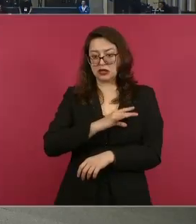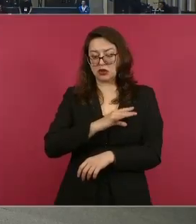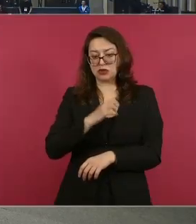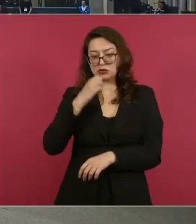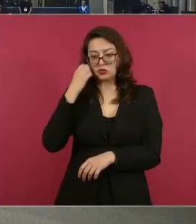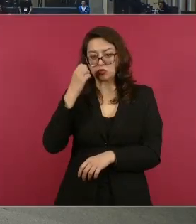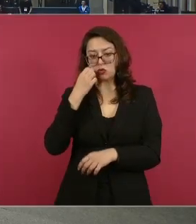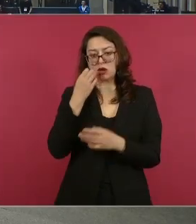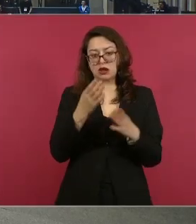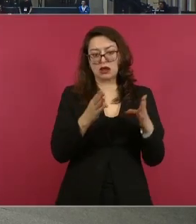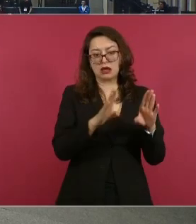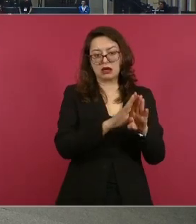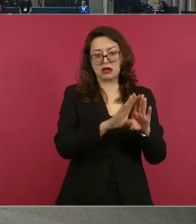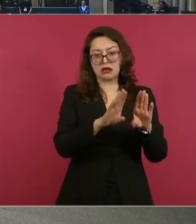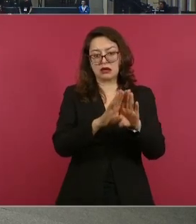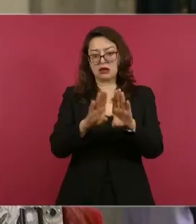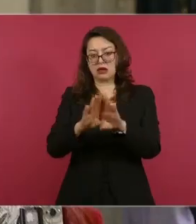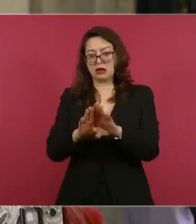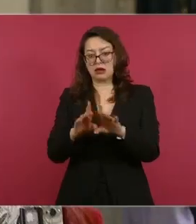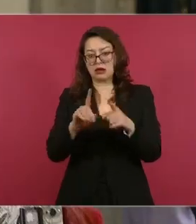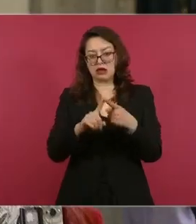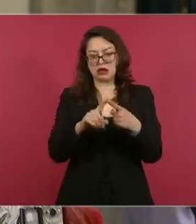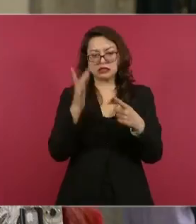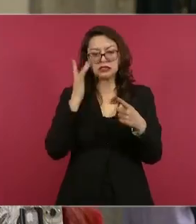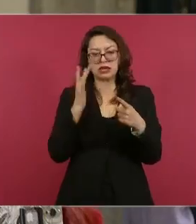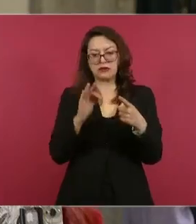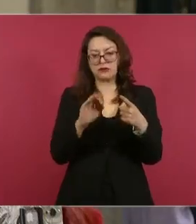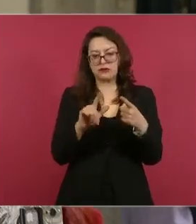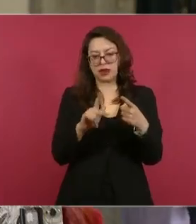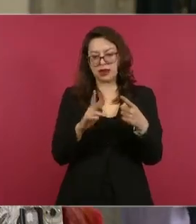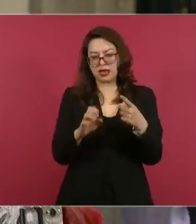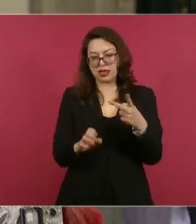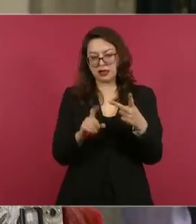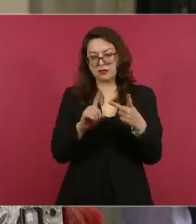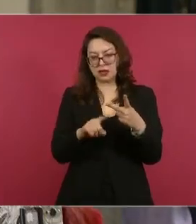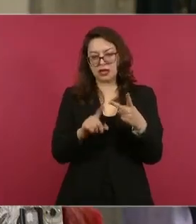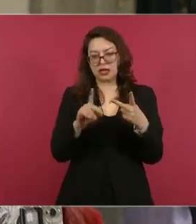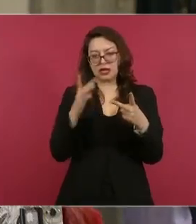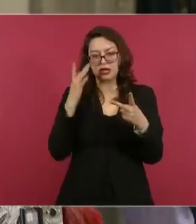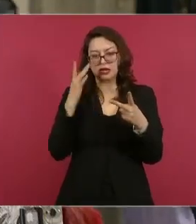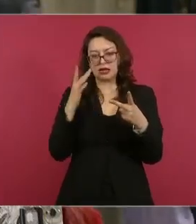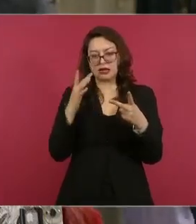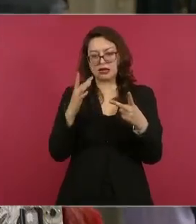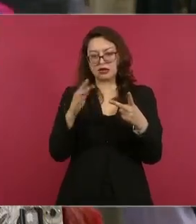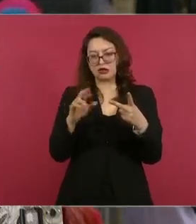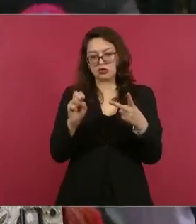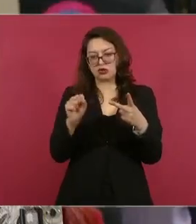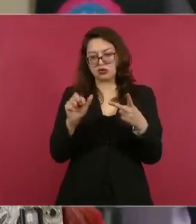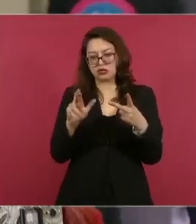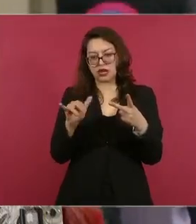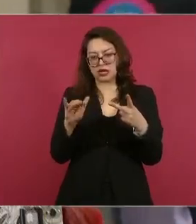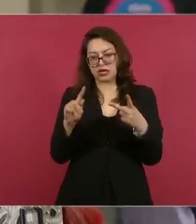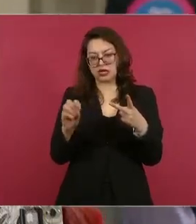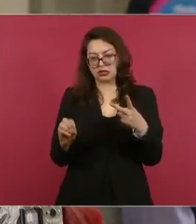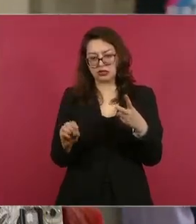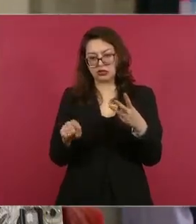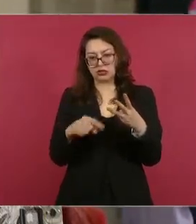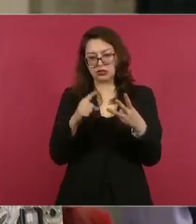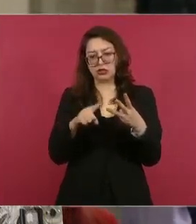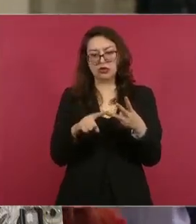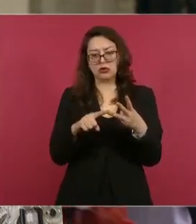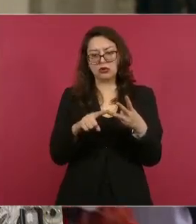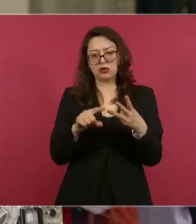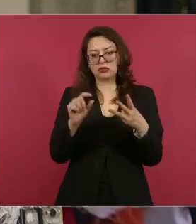Felipe, en Rosarito, Isla de Cedros, Ensenada, porque no hay maestros y ahorita la escuela está cerrada en Isla de